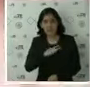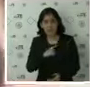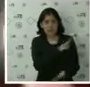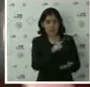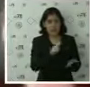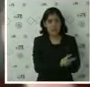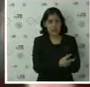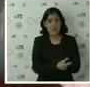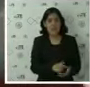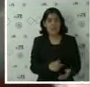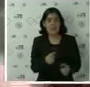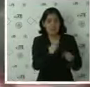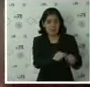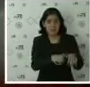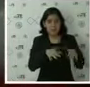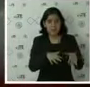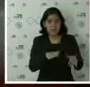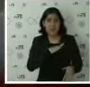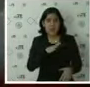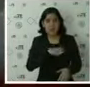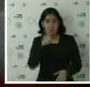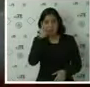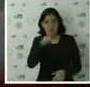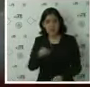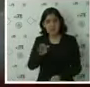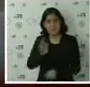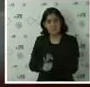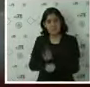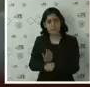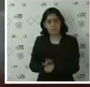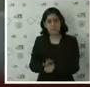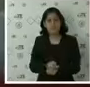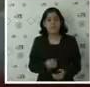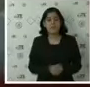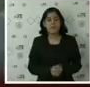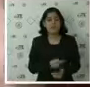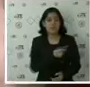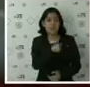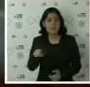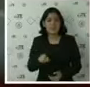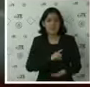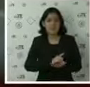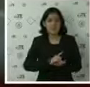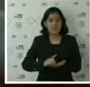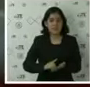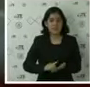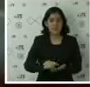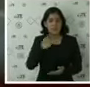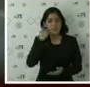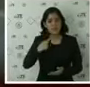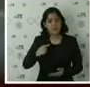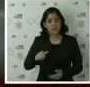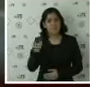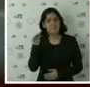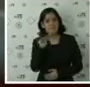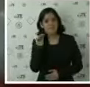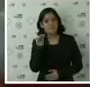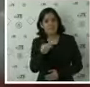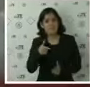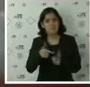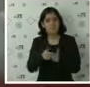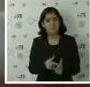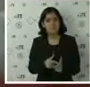ampara. Exijan, ya no es una buena onda, tienen el derecho a exigir. Segundo punto, conviertan